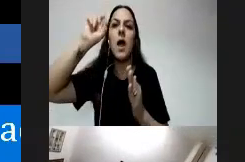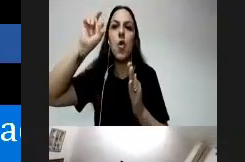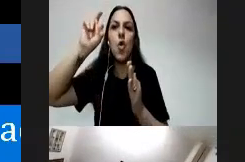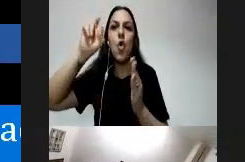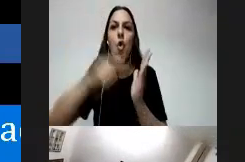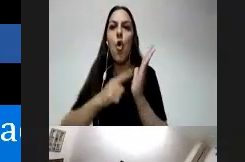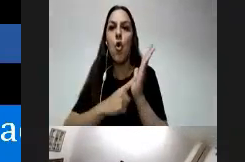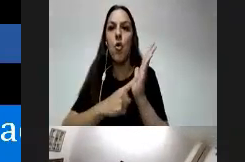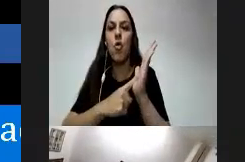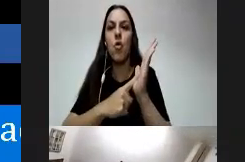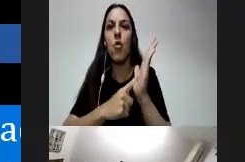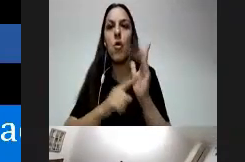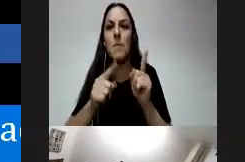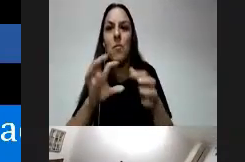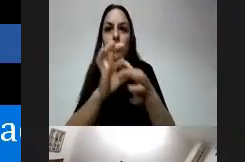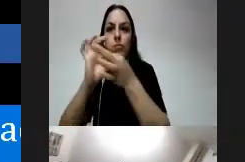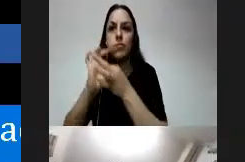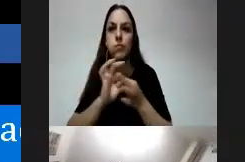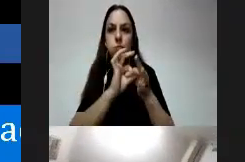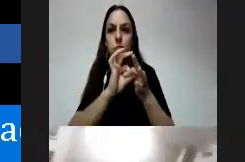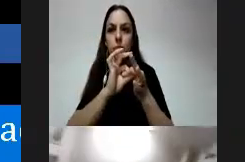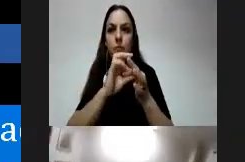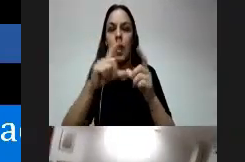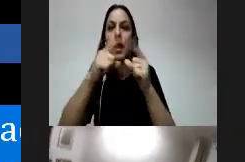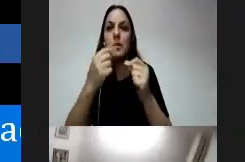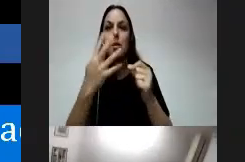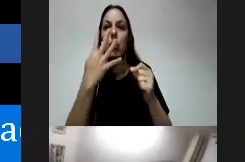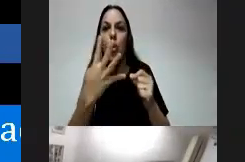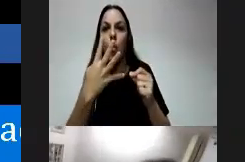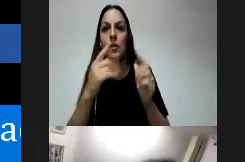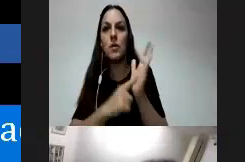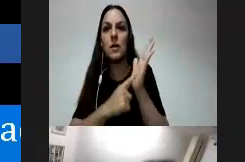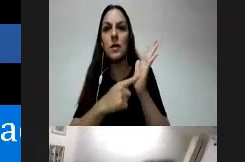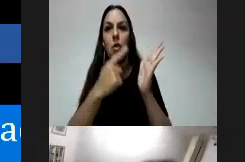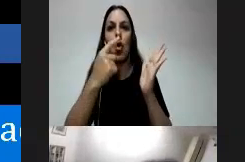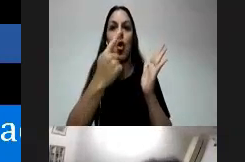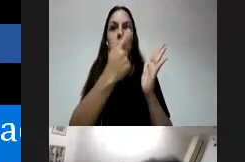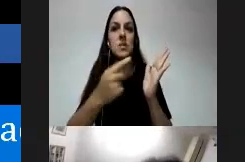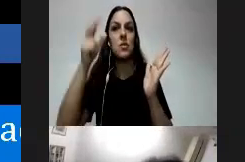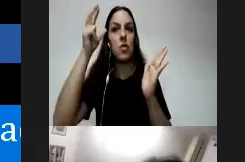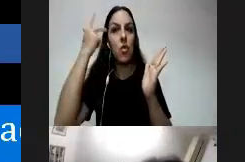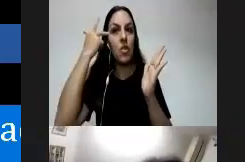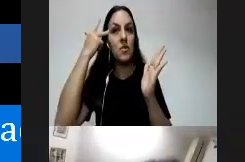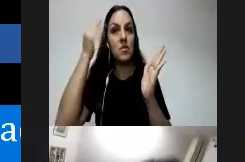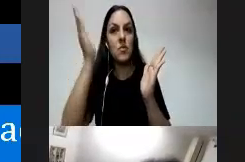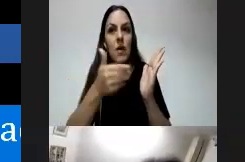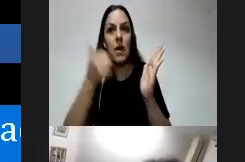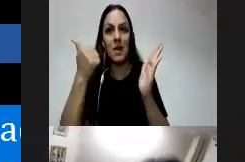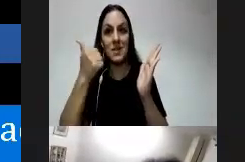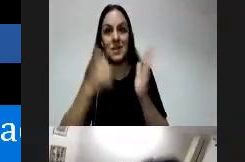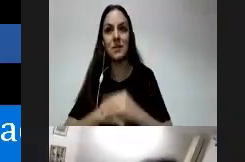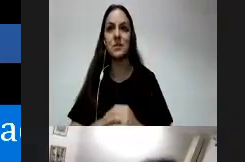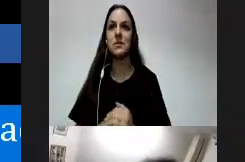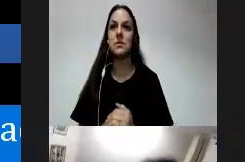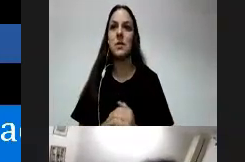decreto 118 reglamentario de las leyes 22.431 y 25.635, por entender que vulnera